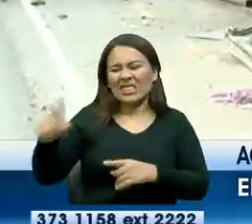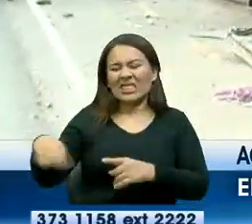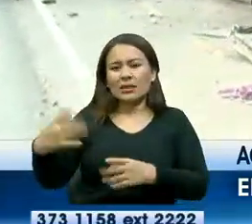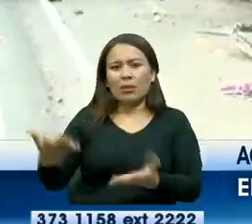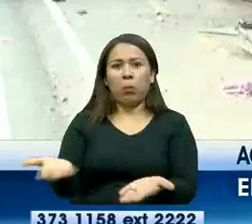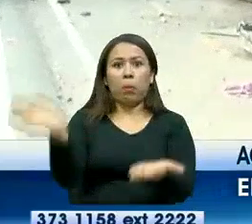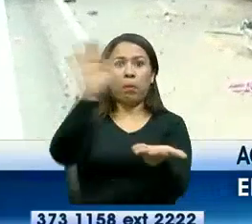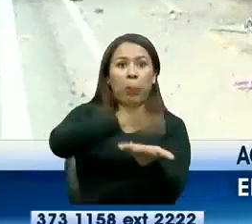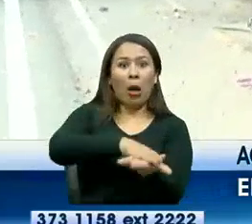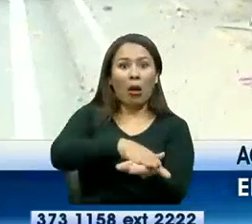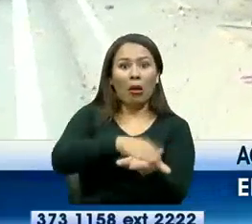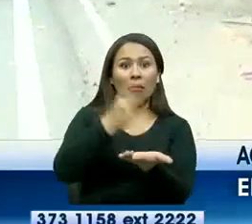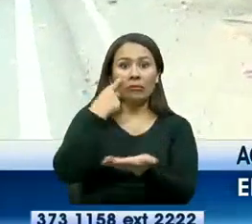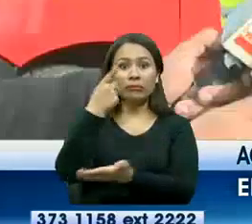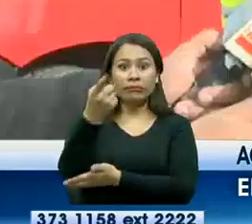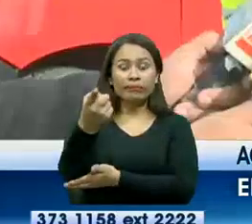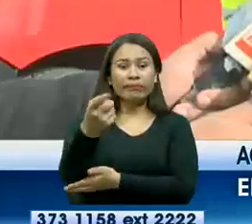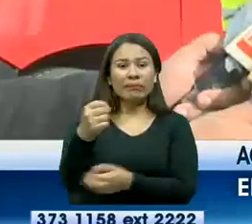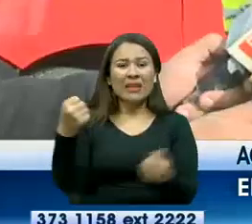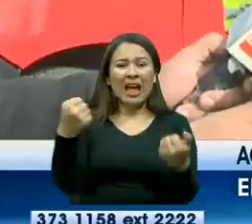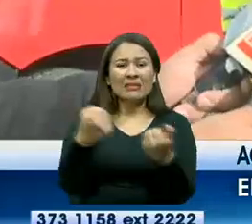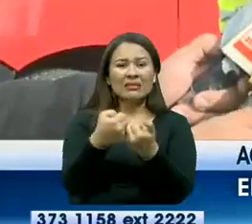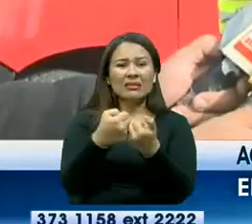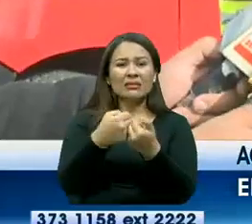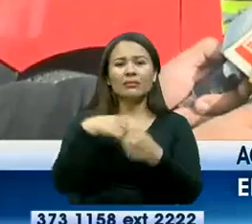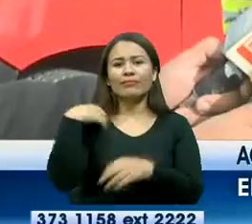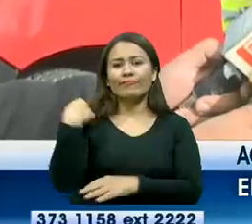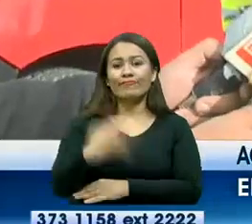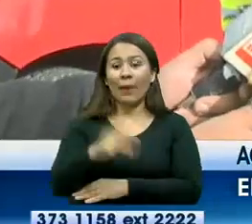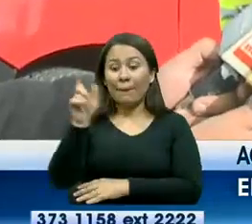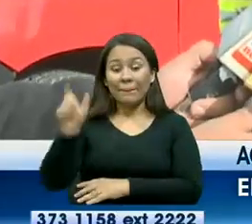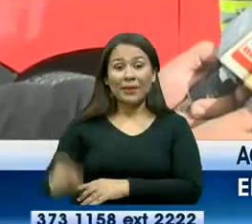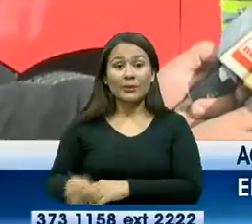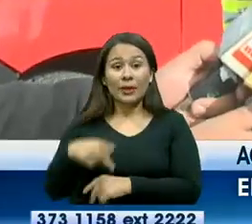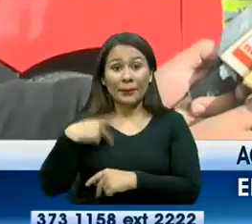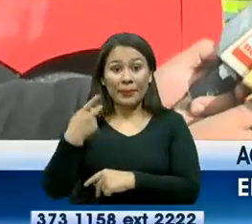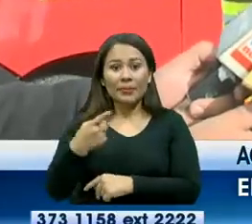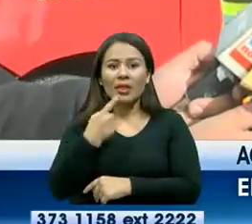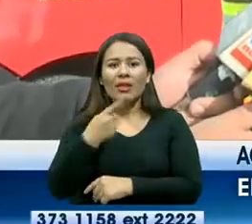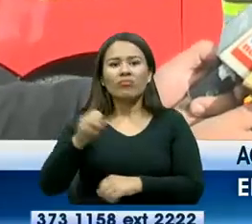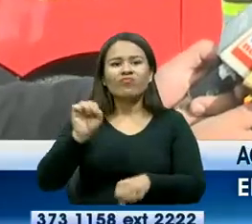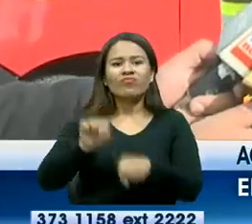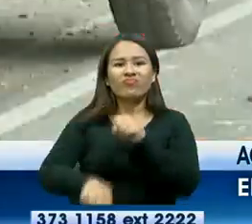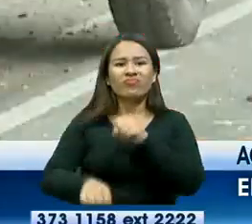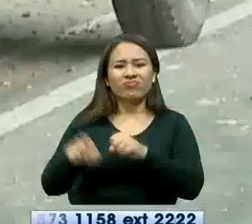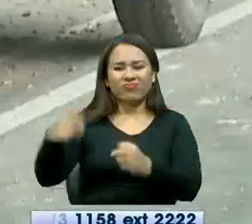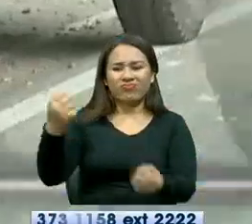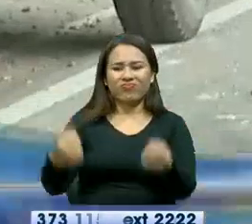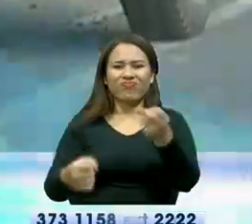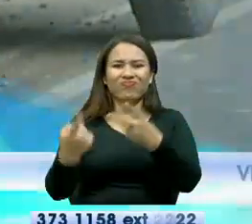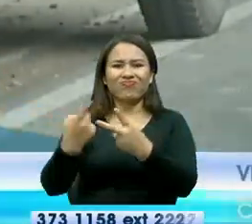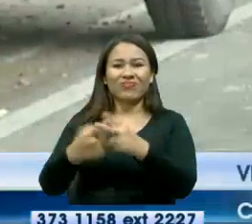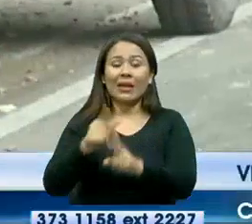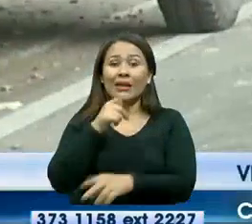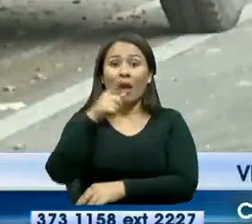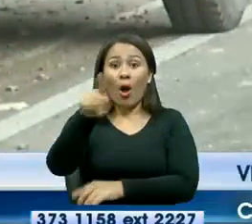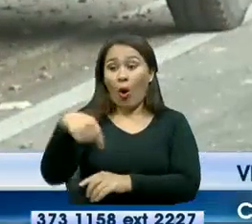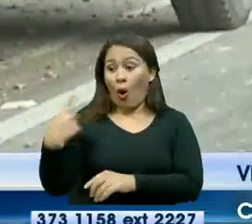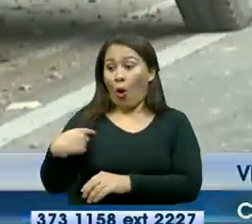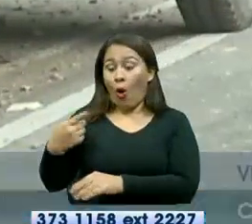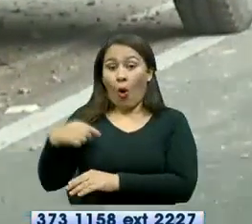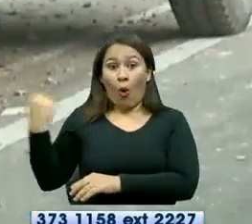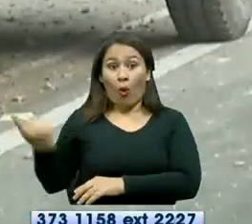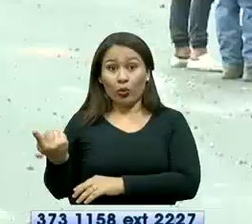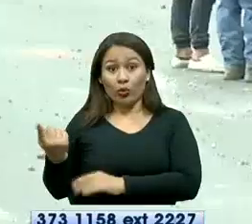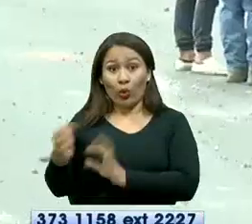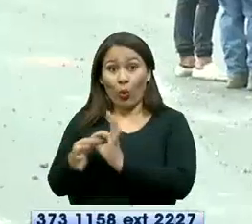arriba. Según la versión de los sobrevivientes, pues es una falla mecánica aparentemente. El acompañante milagrosamente salió con